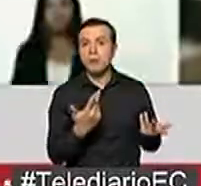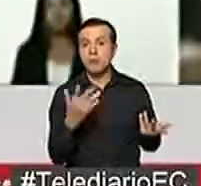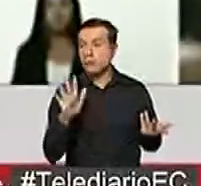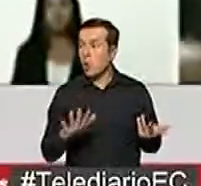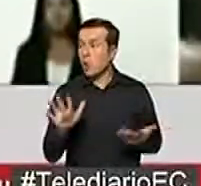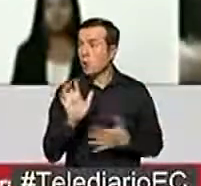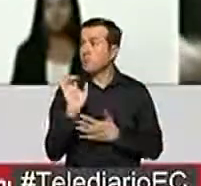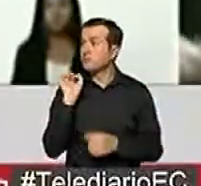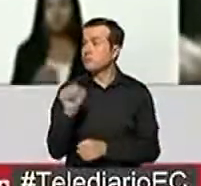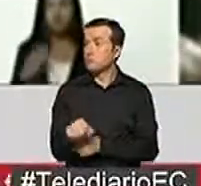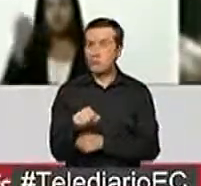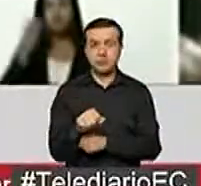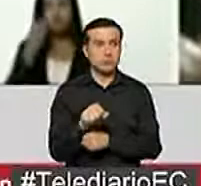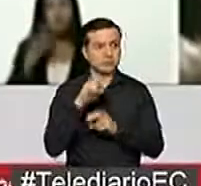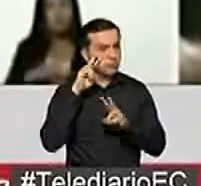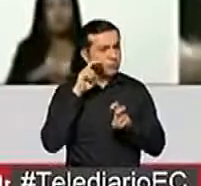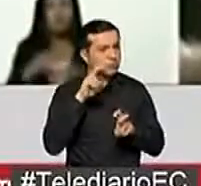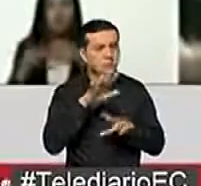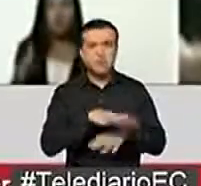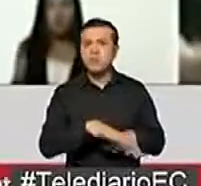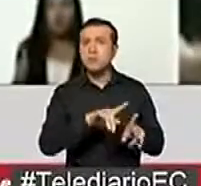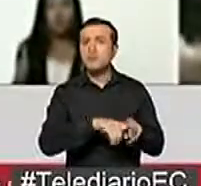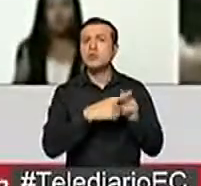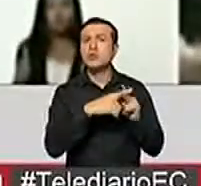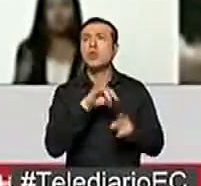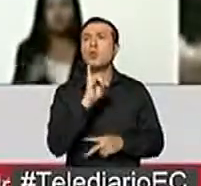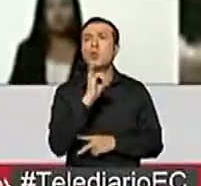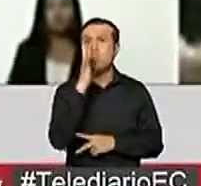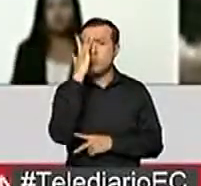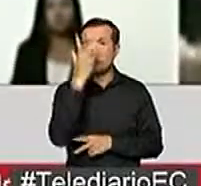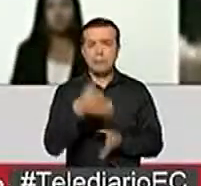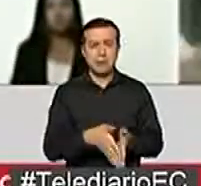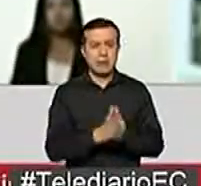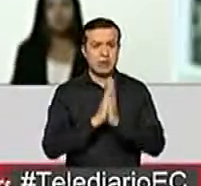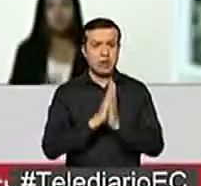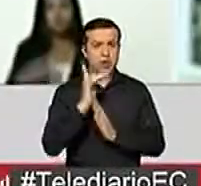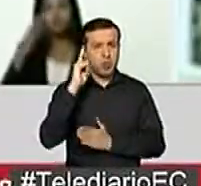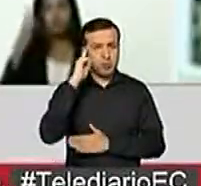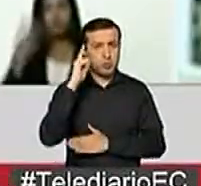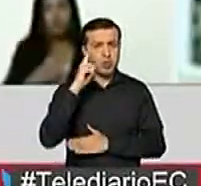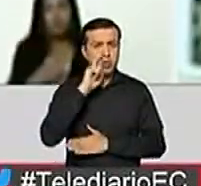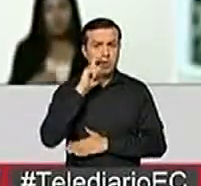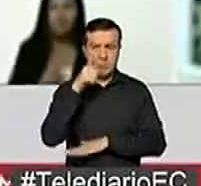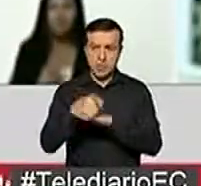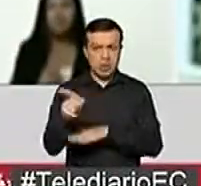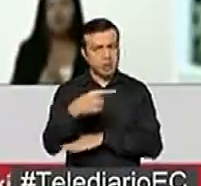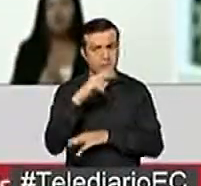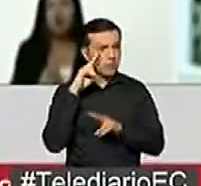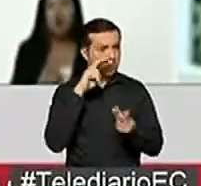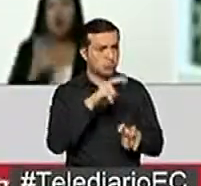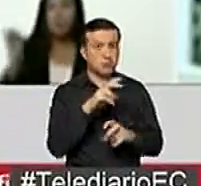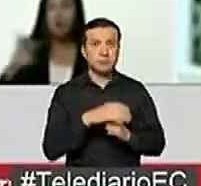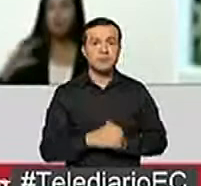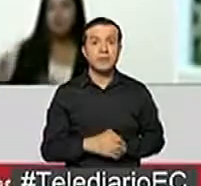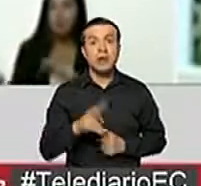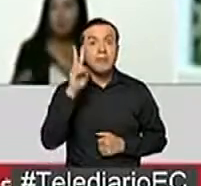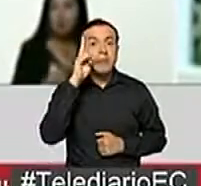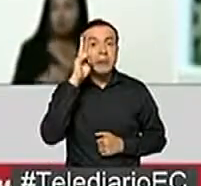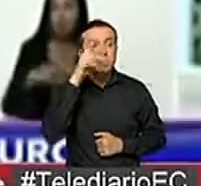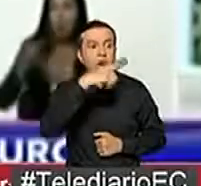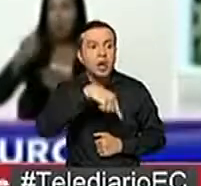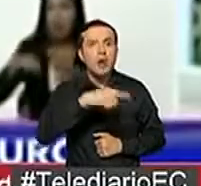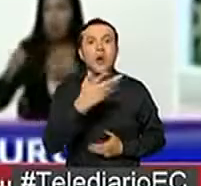país. Saab indicó que la investigación se inició el jueves tras la solicitud del gobernante venezolano Nicolás Maduro. Está negociando el